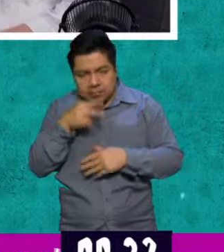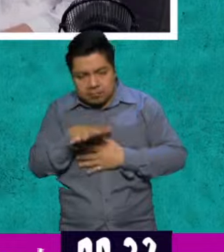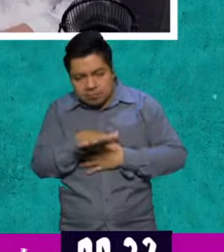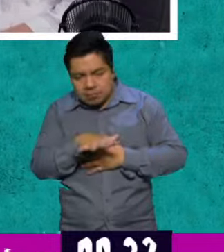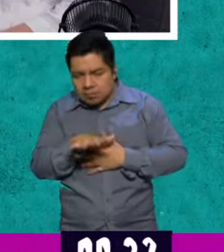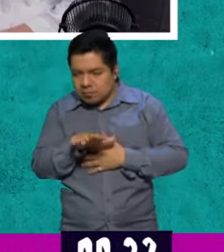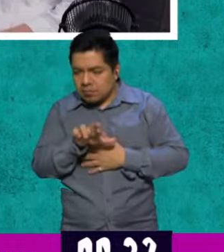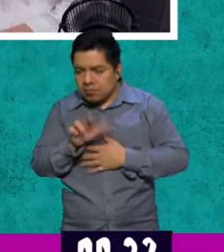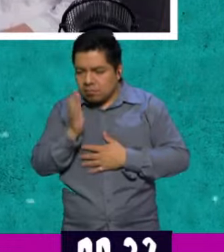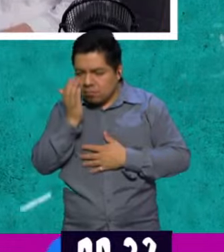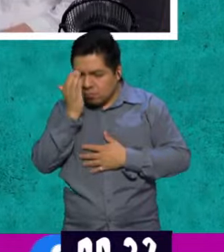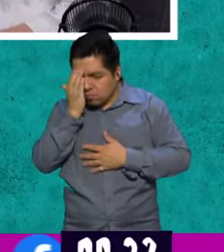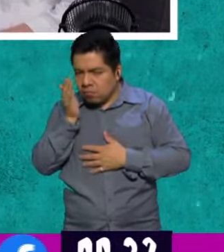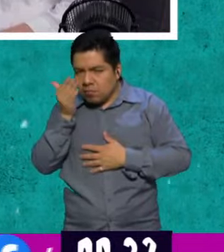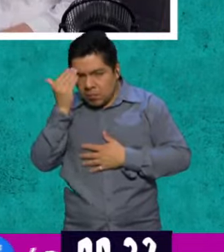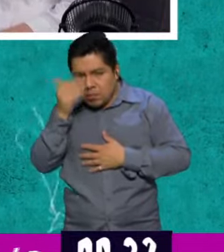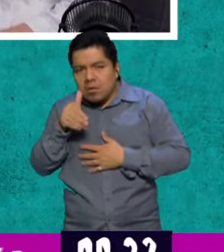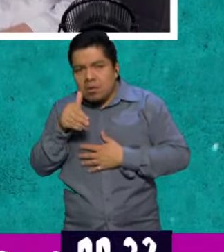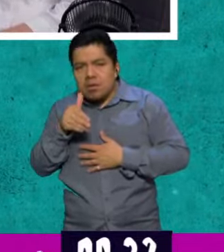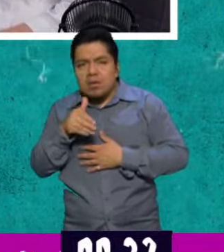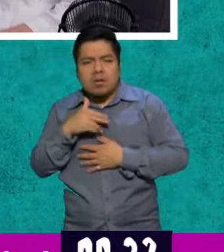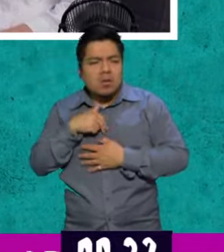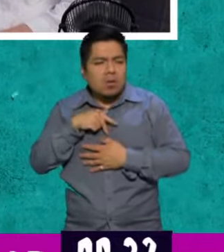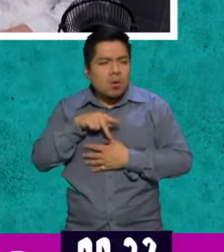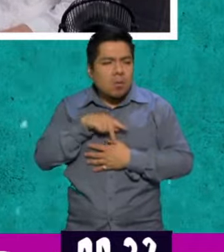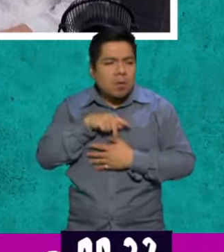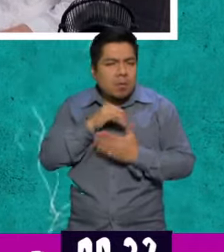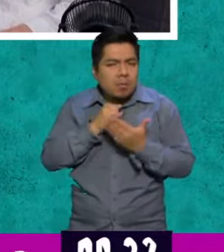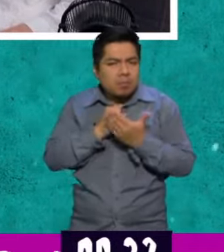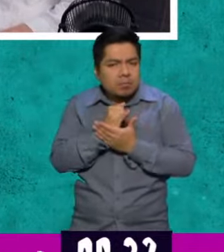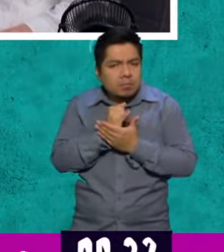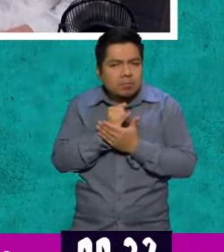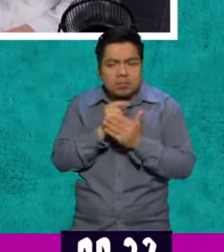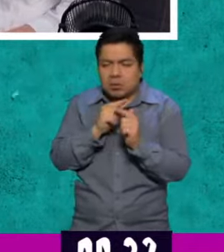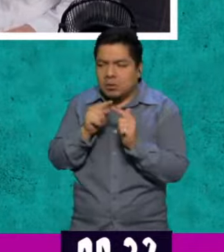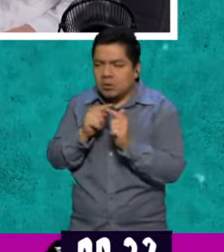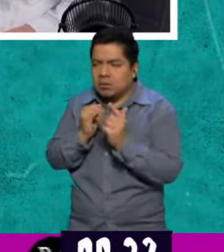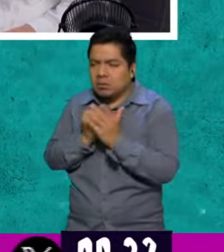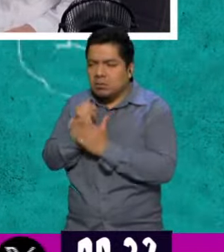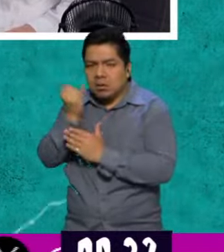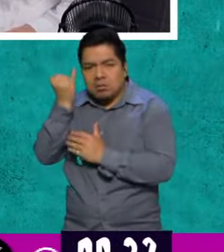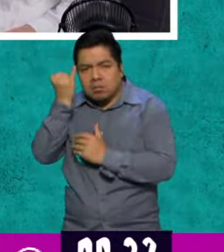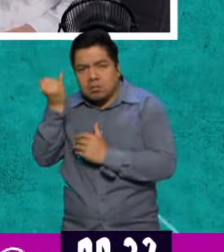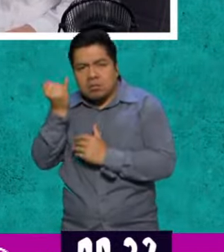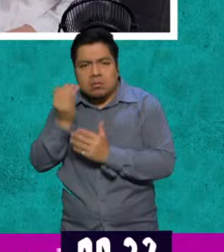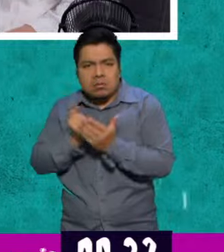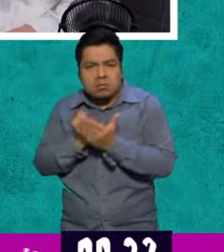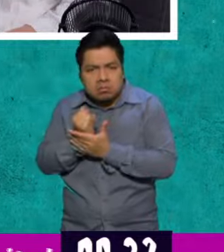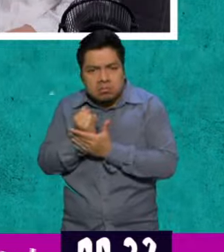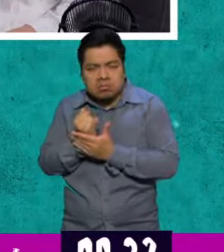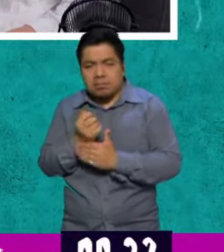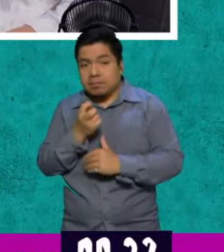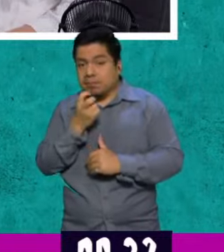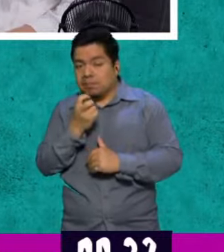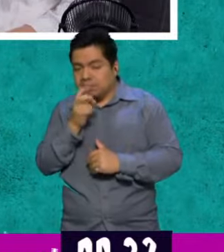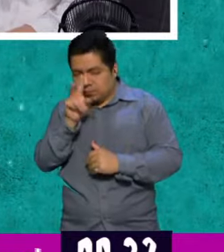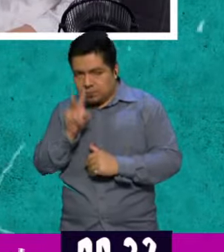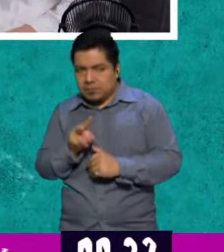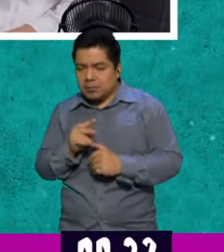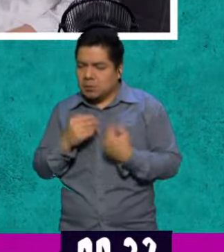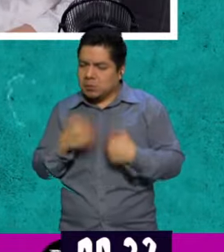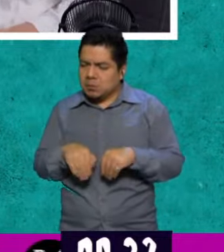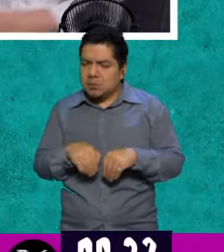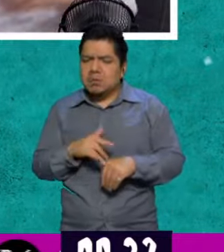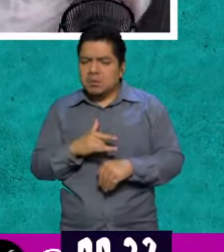reconoce esta realidad, que toma una posición o que toma posiciones. Y esto, la verdad es que es muy